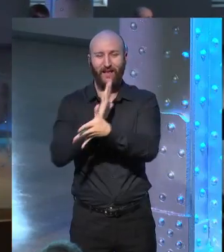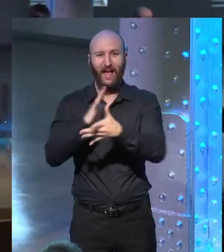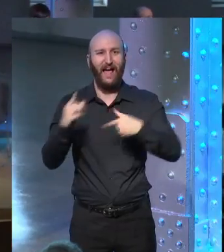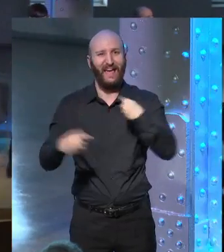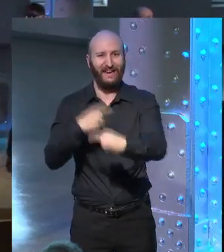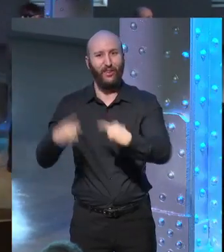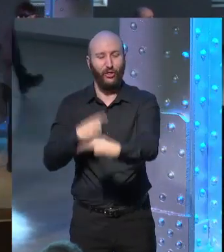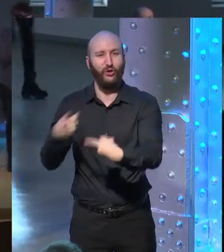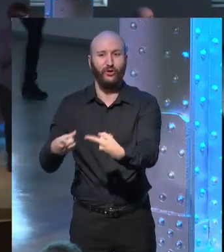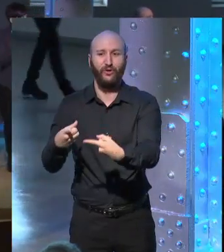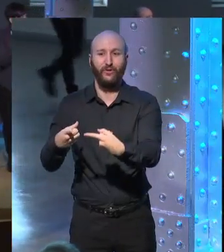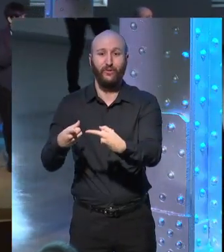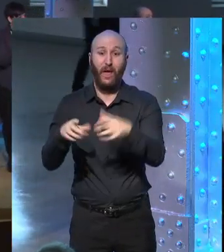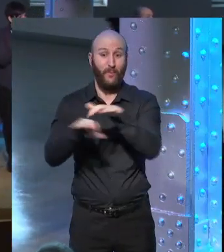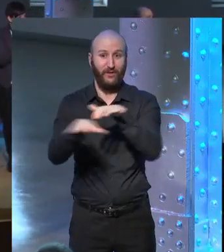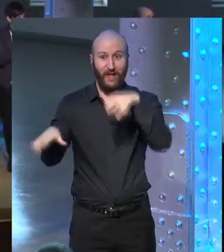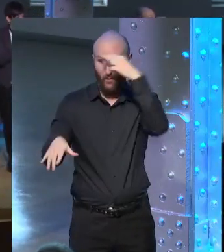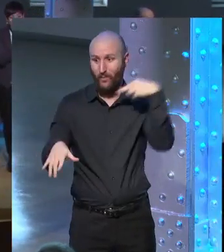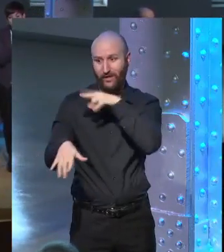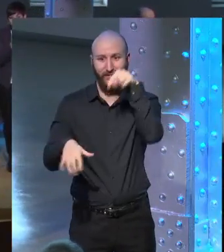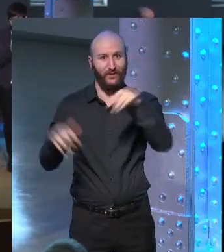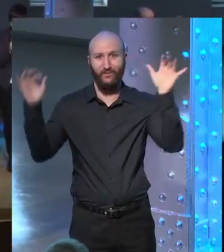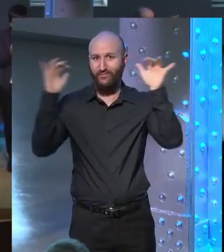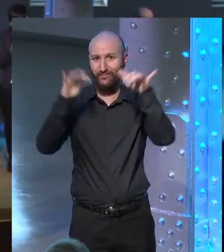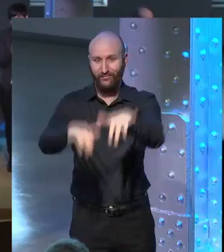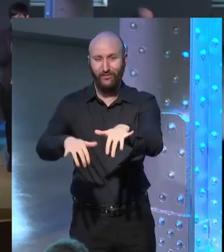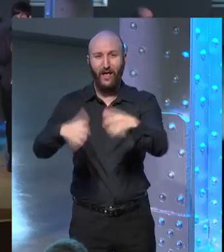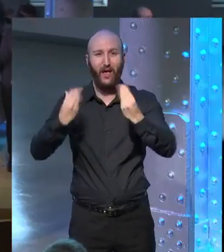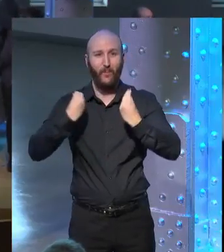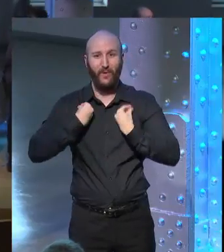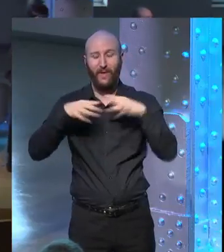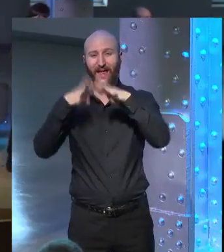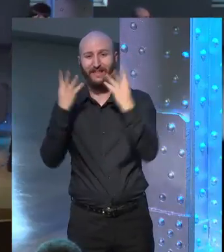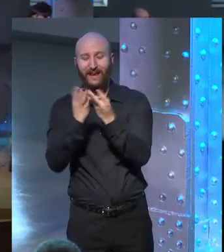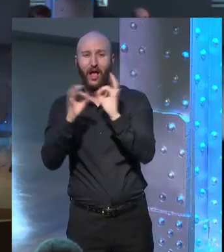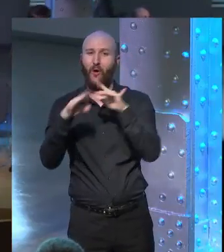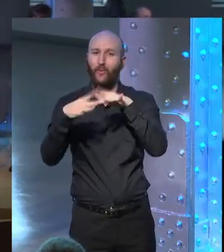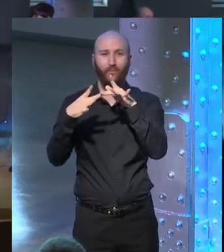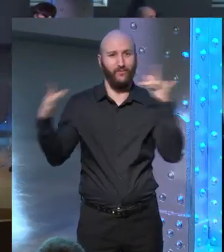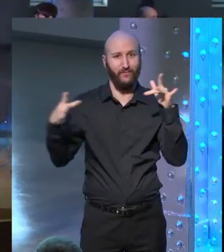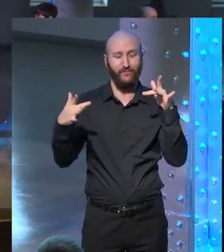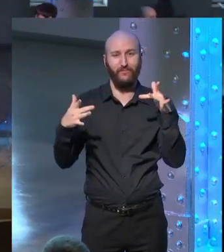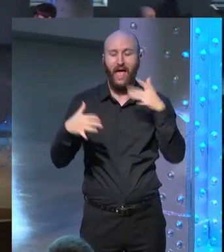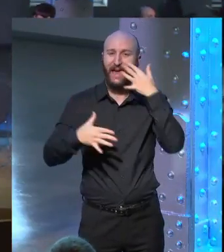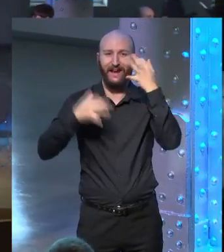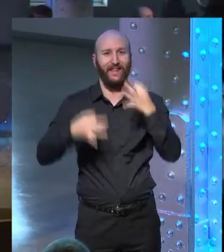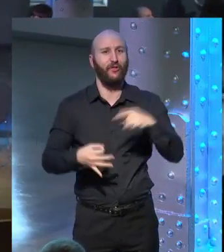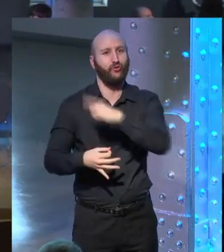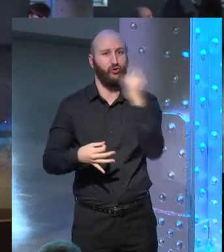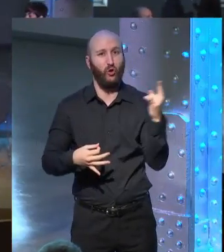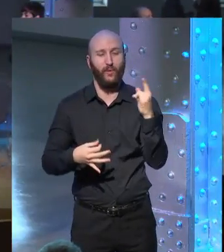de los padres que tenéis aquí, que vive tanto offline como online. Su realidad es doble, es una